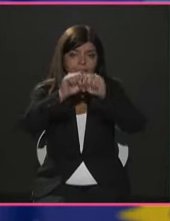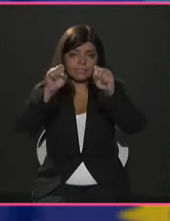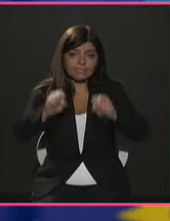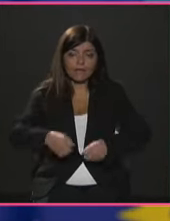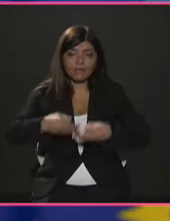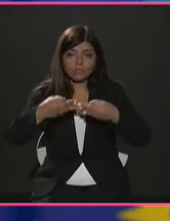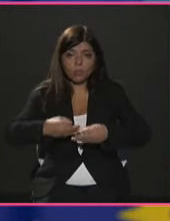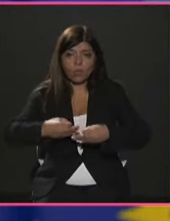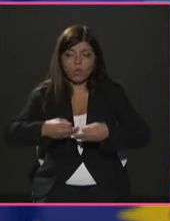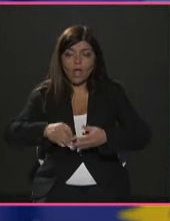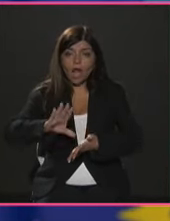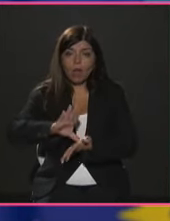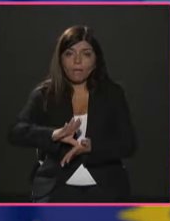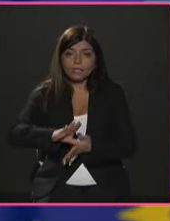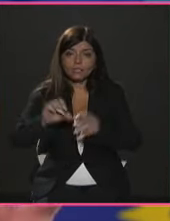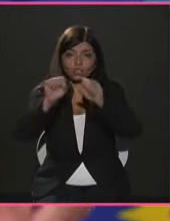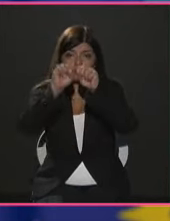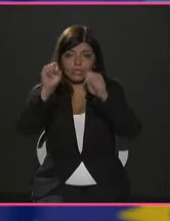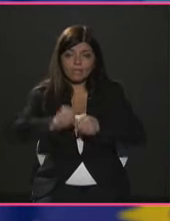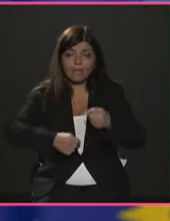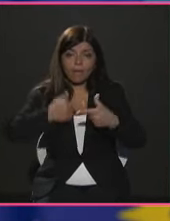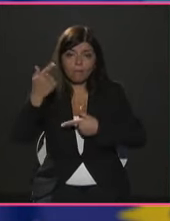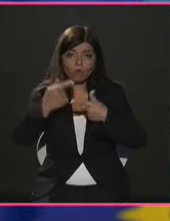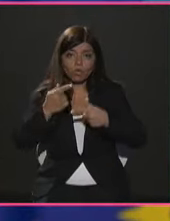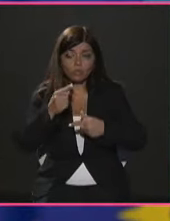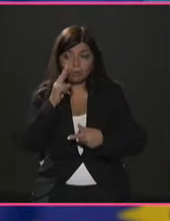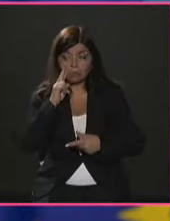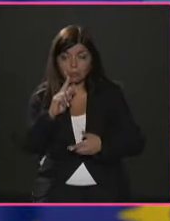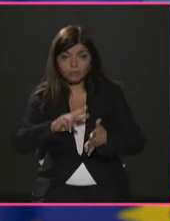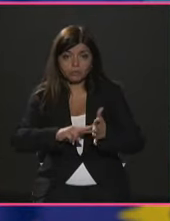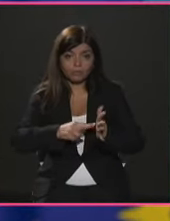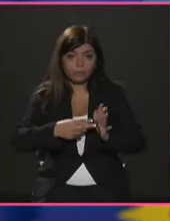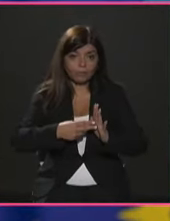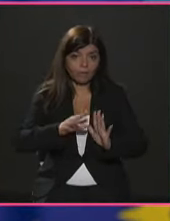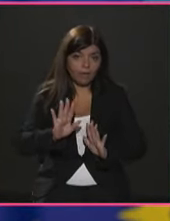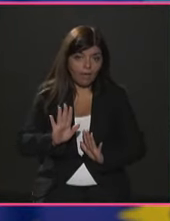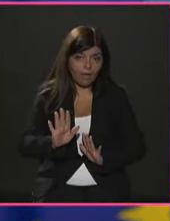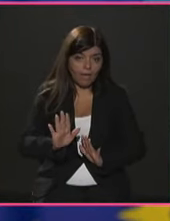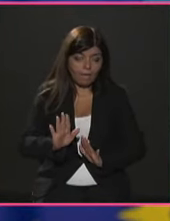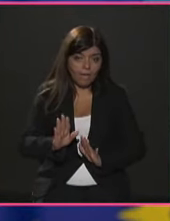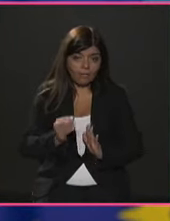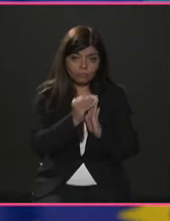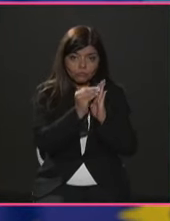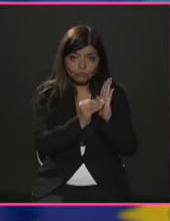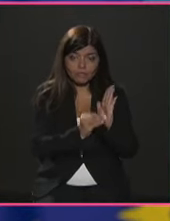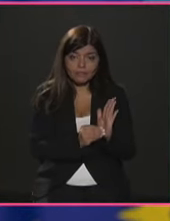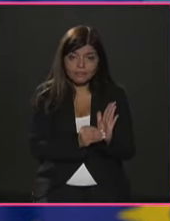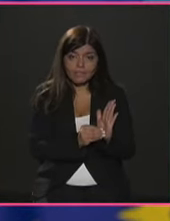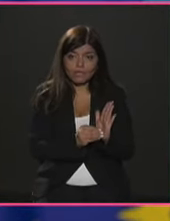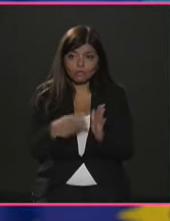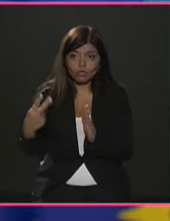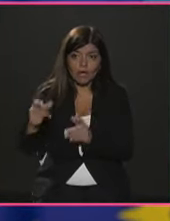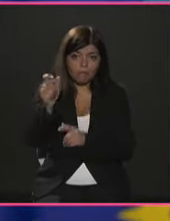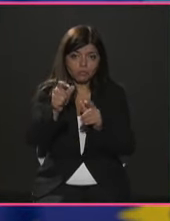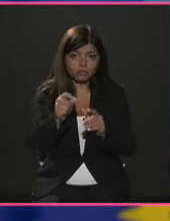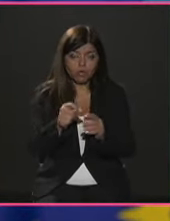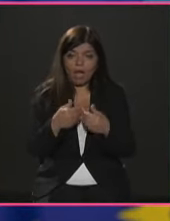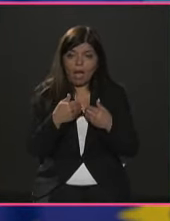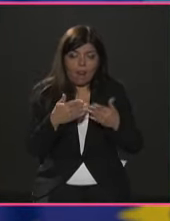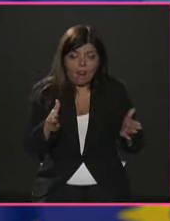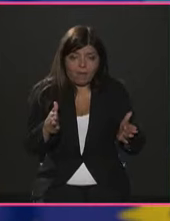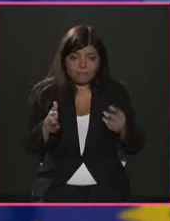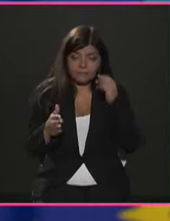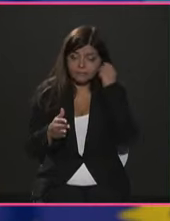a los países con sistemas políticos que no ven ningún problema en el tratamiento masivo de datos biométricos de su población